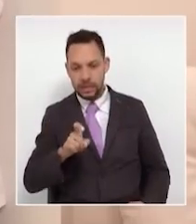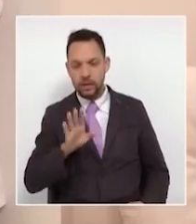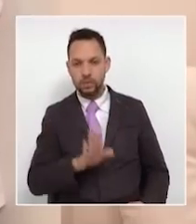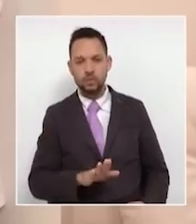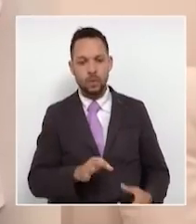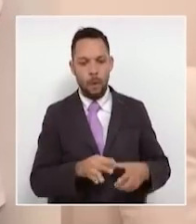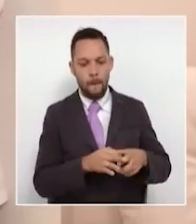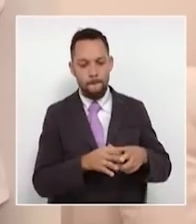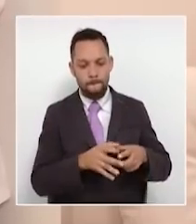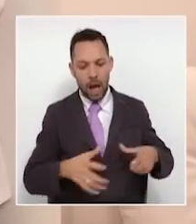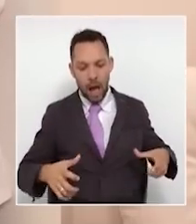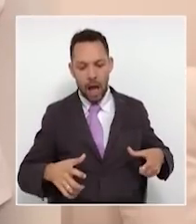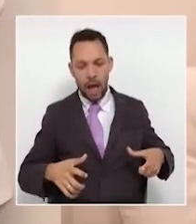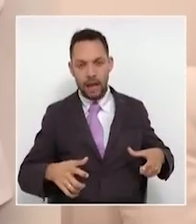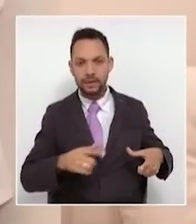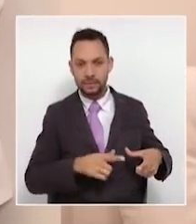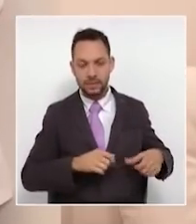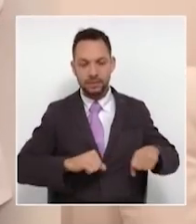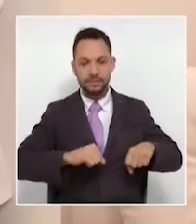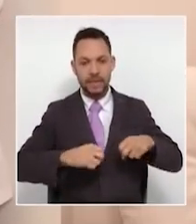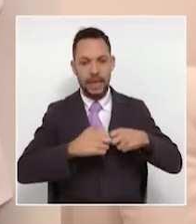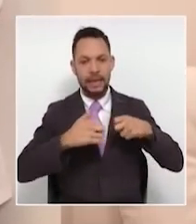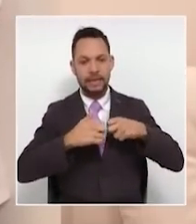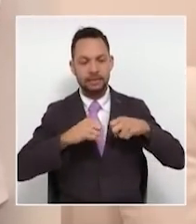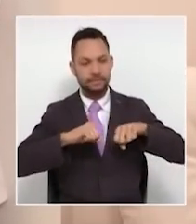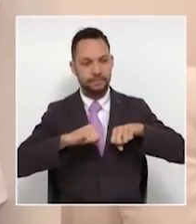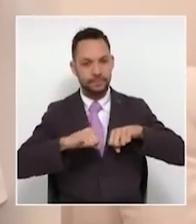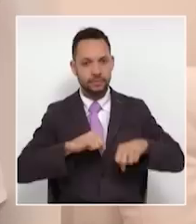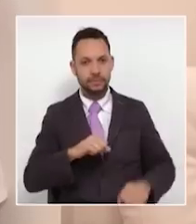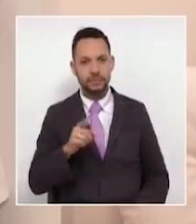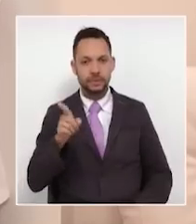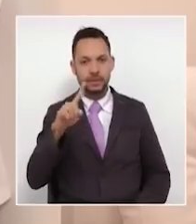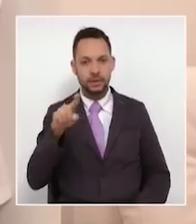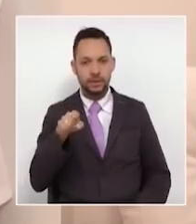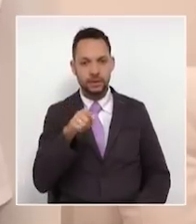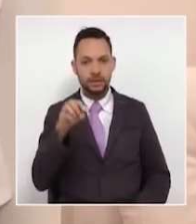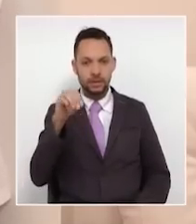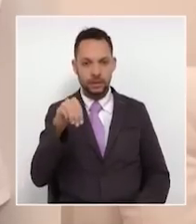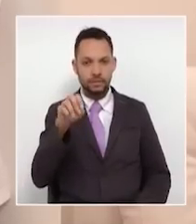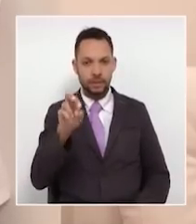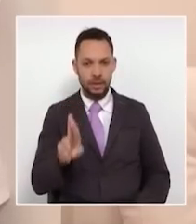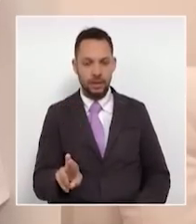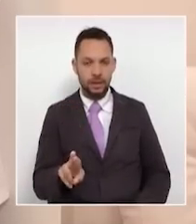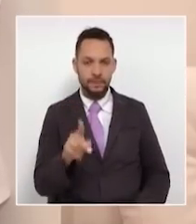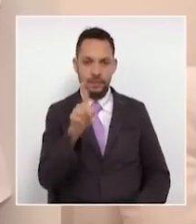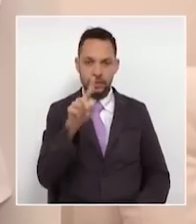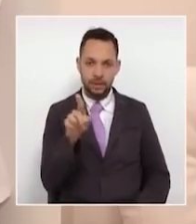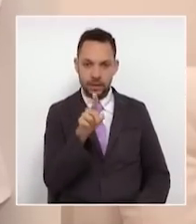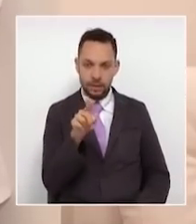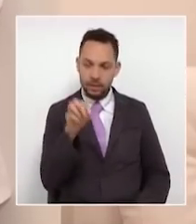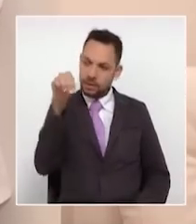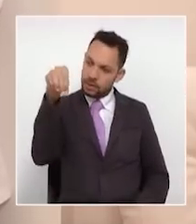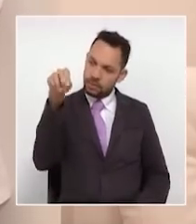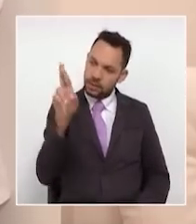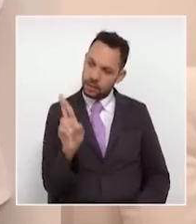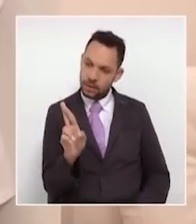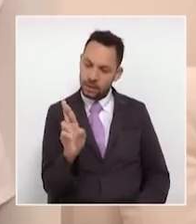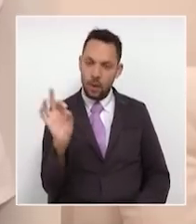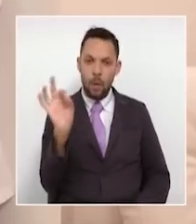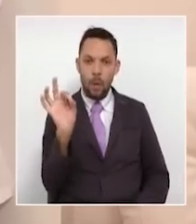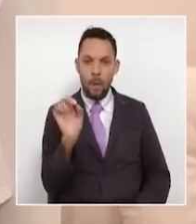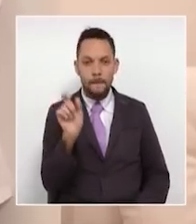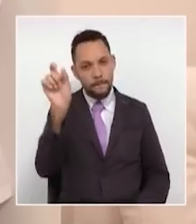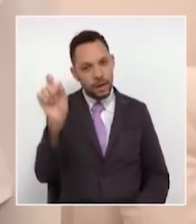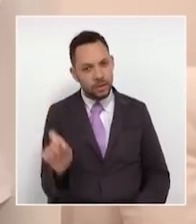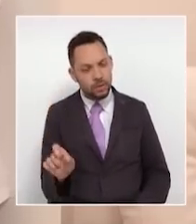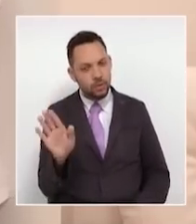eléctricas que se llaman sml o también se las compara con las ondas del gato que son personas o